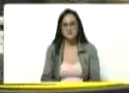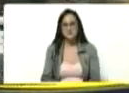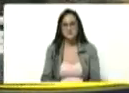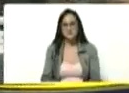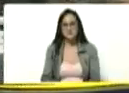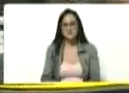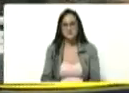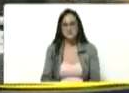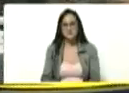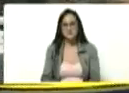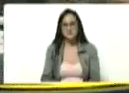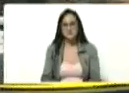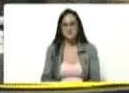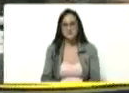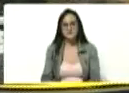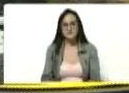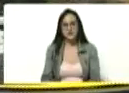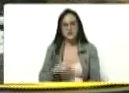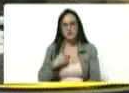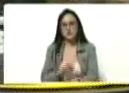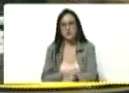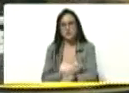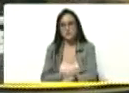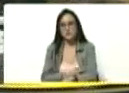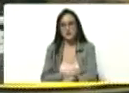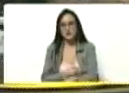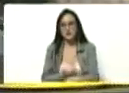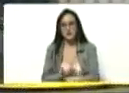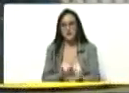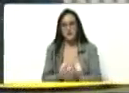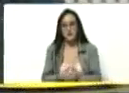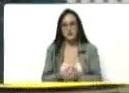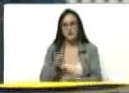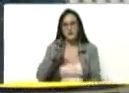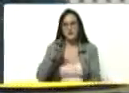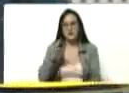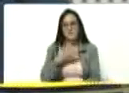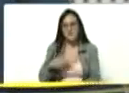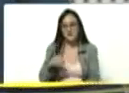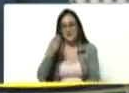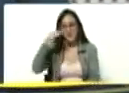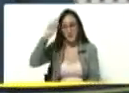Y nuestro hermano Miguel Díaz-Canel,